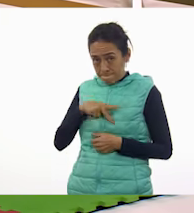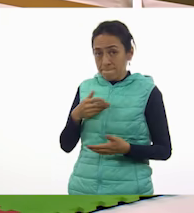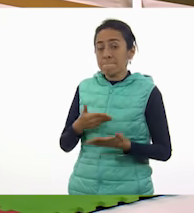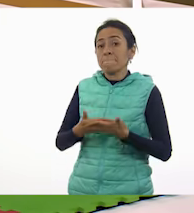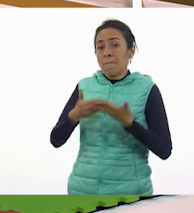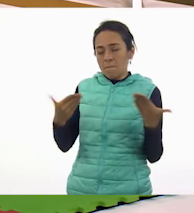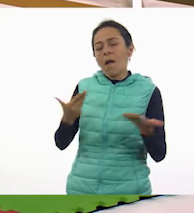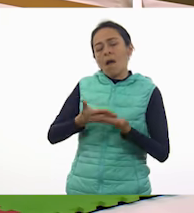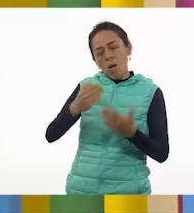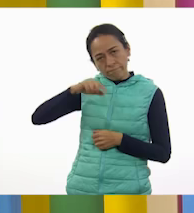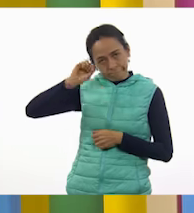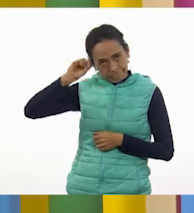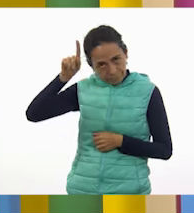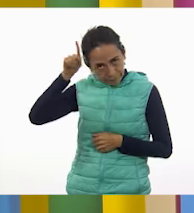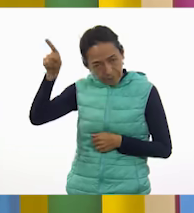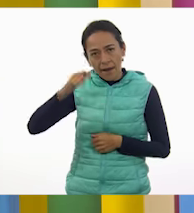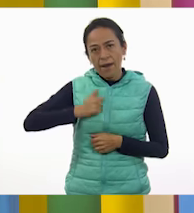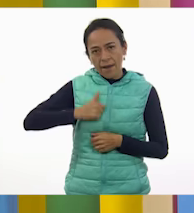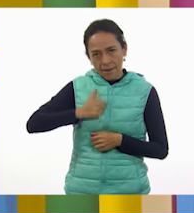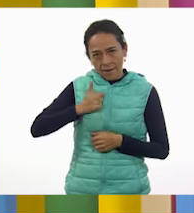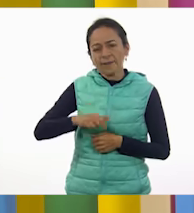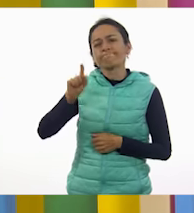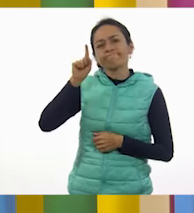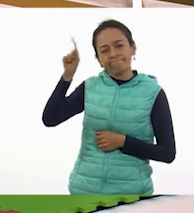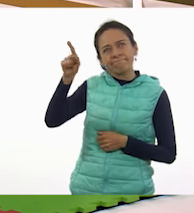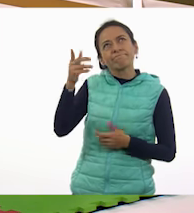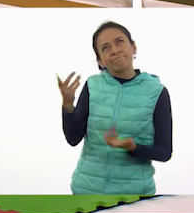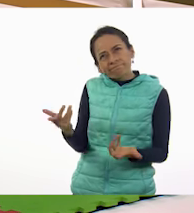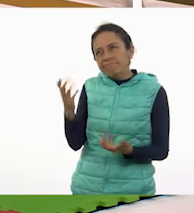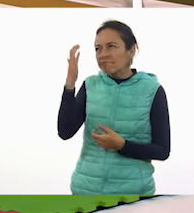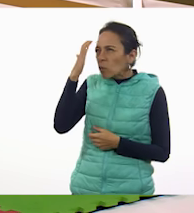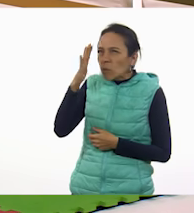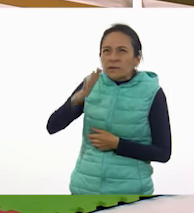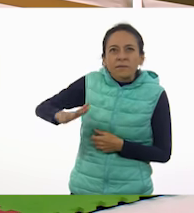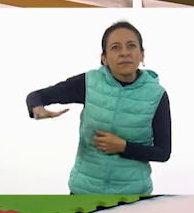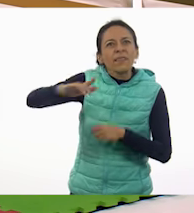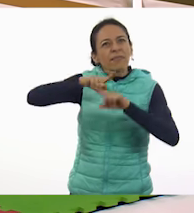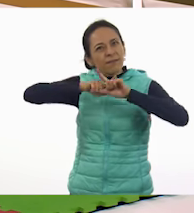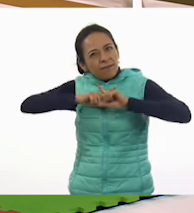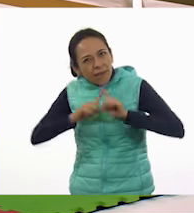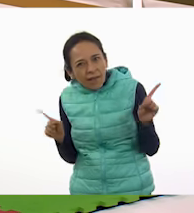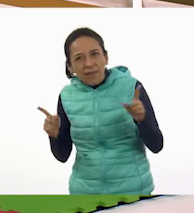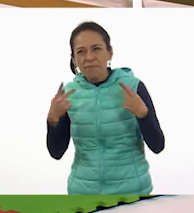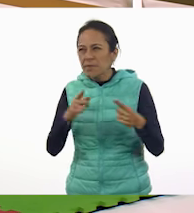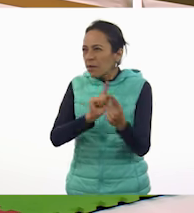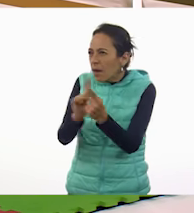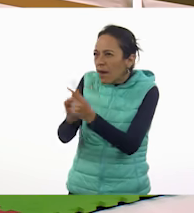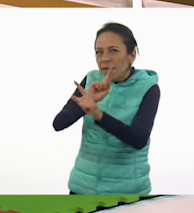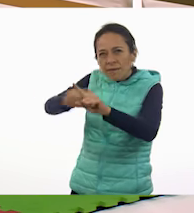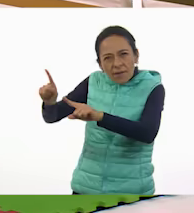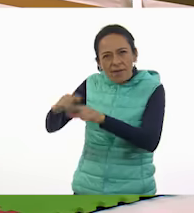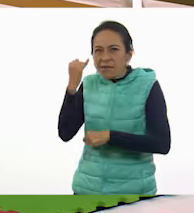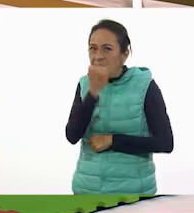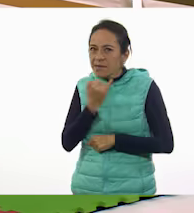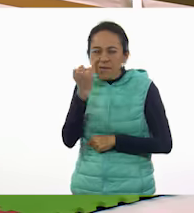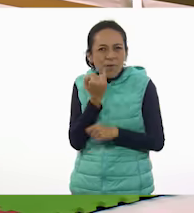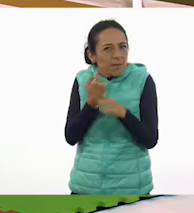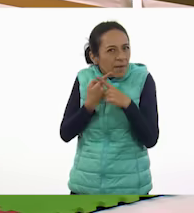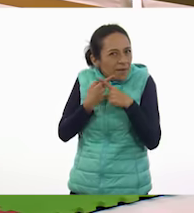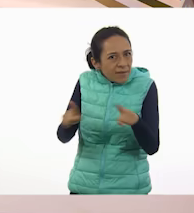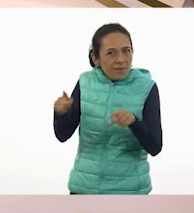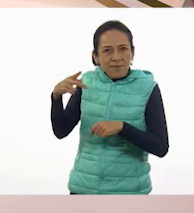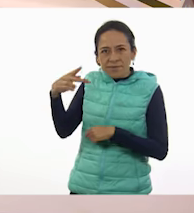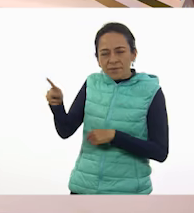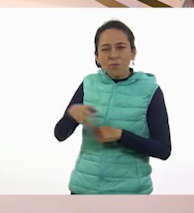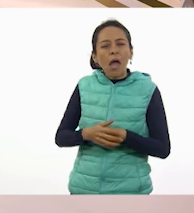conocido una forma de vida distinta, otros idiomas y a muchas personas diferentes. ¡Ay! Pues entonces me imagino